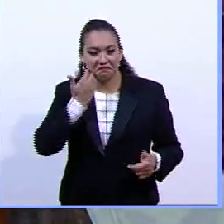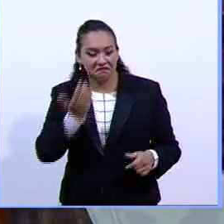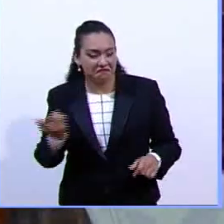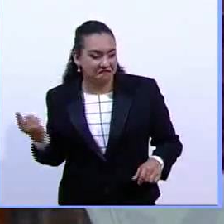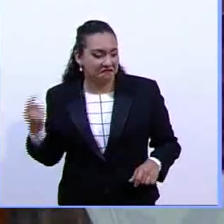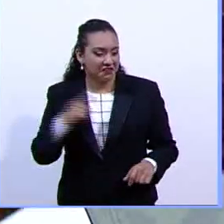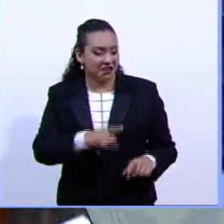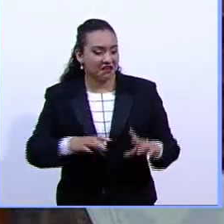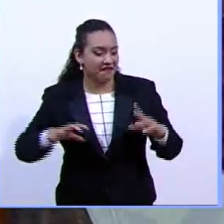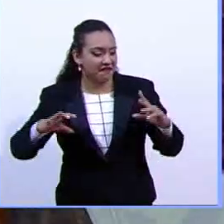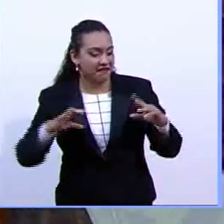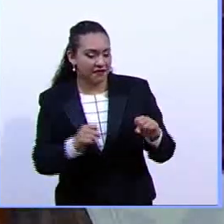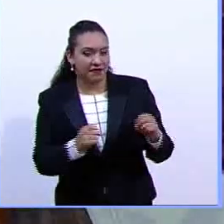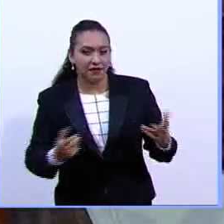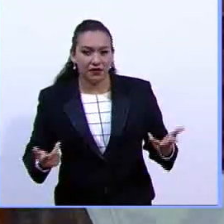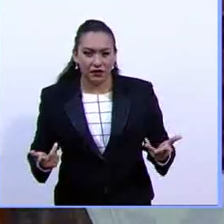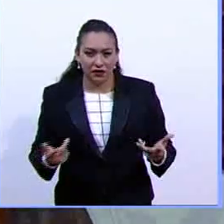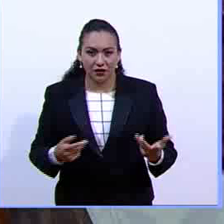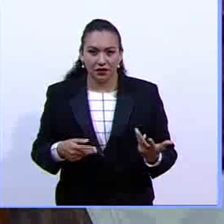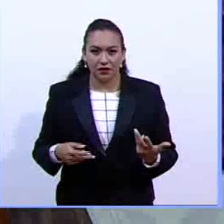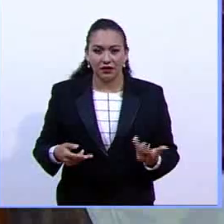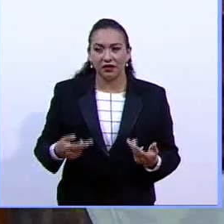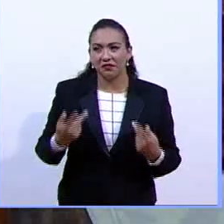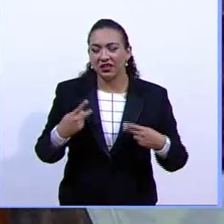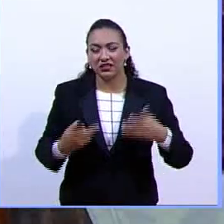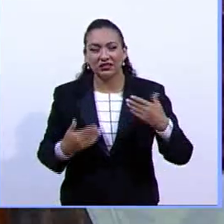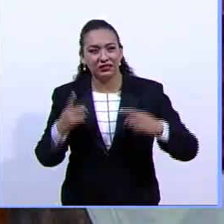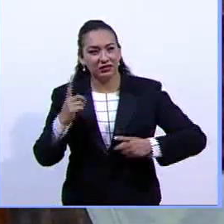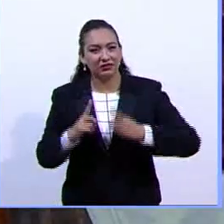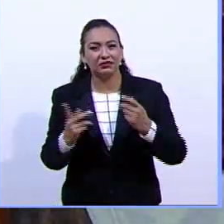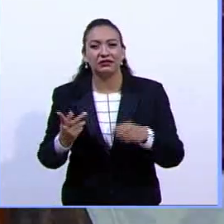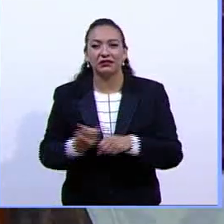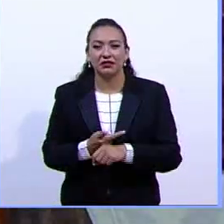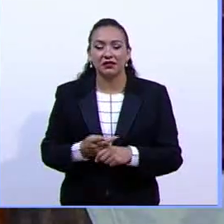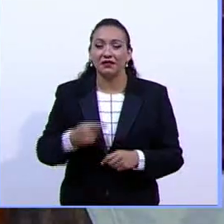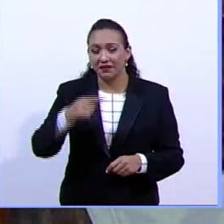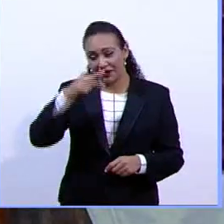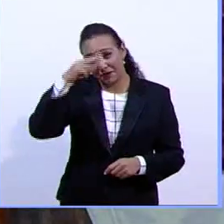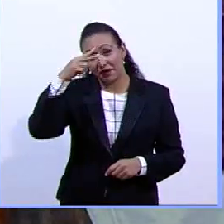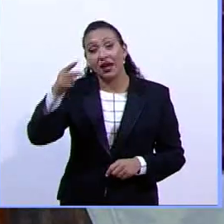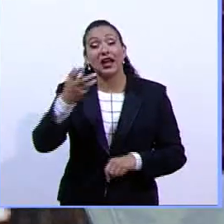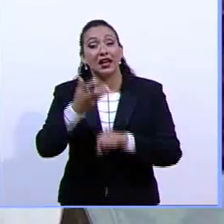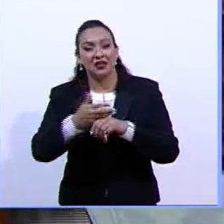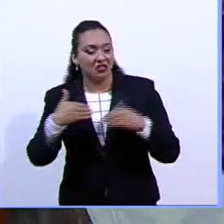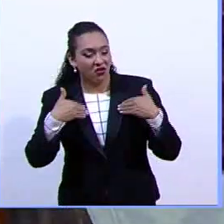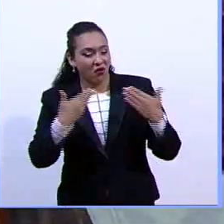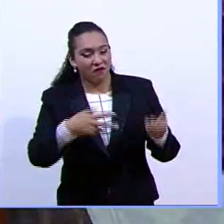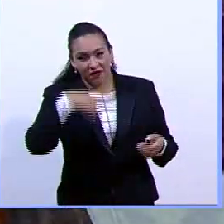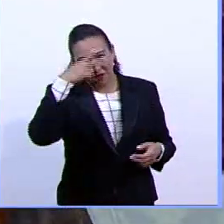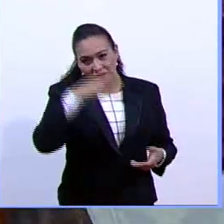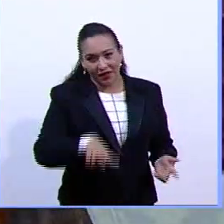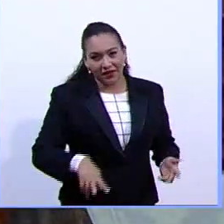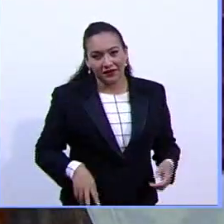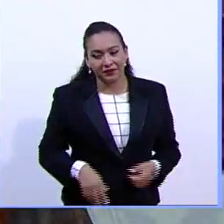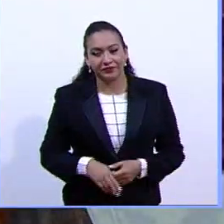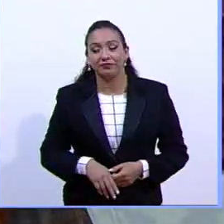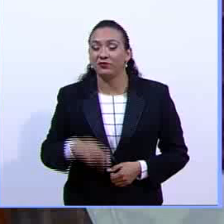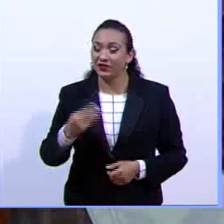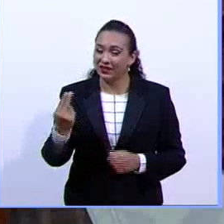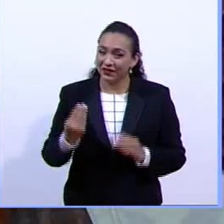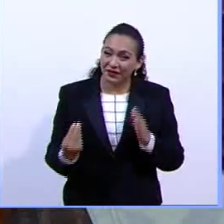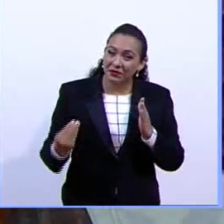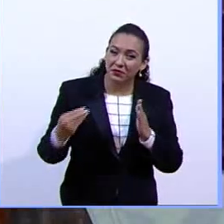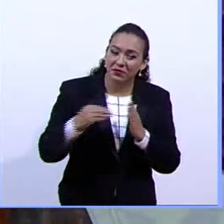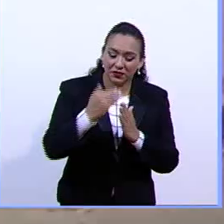y caricias entre la confianza y la desconfianza. No confían en México. Especialistas señalaron la necesidad de reafirmar